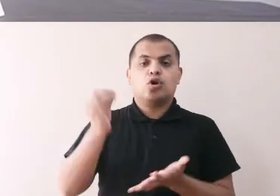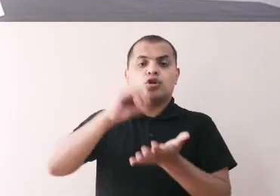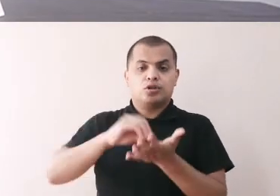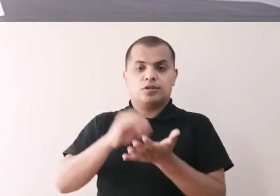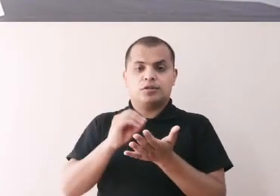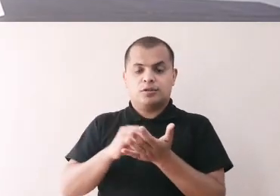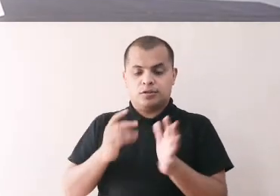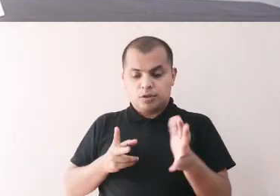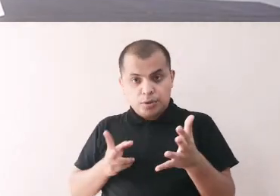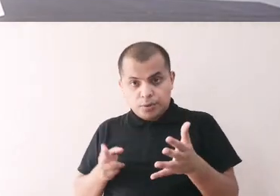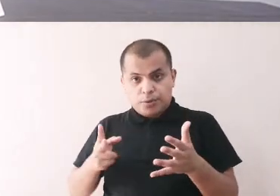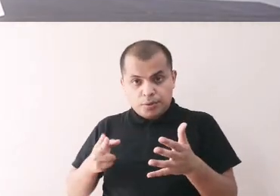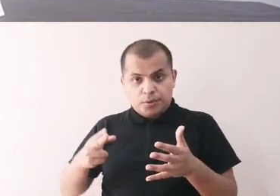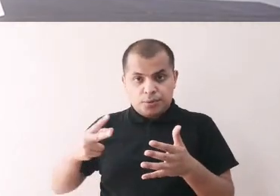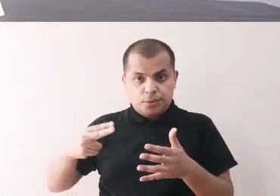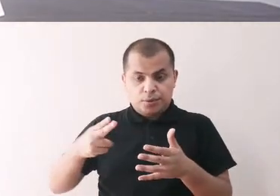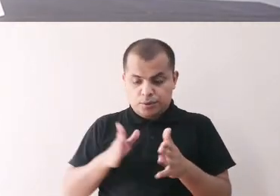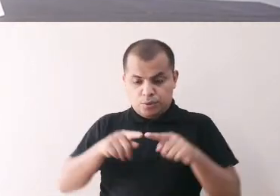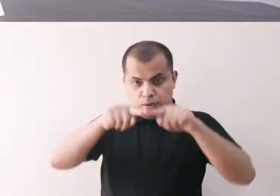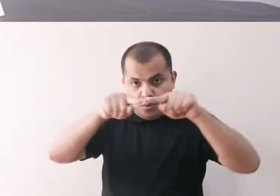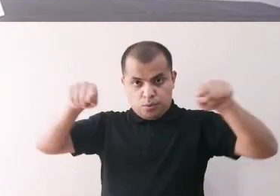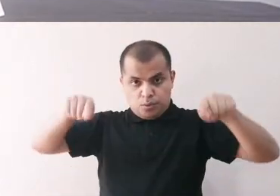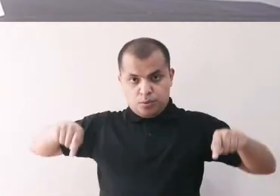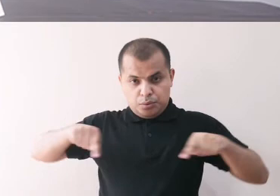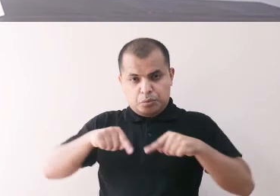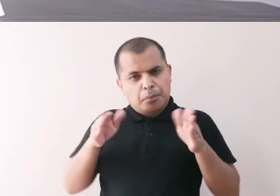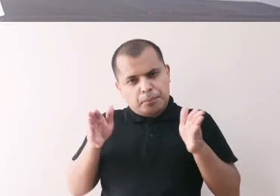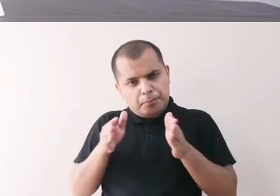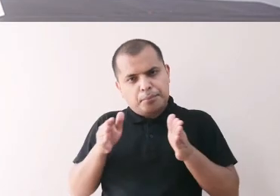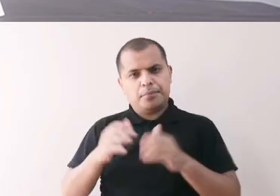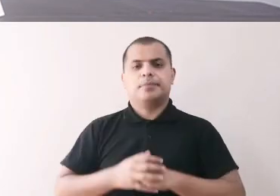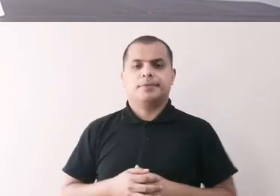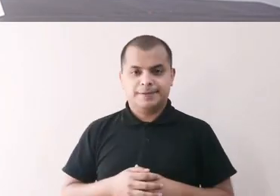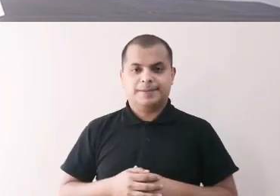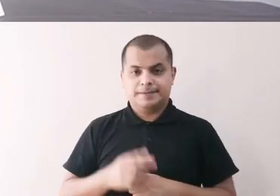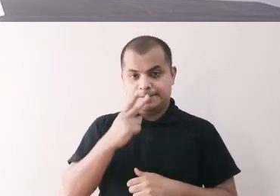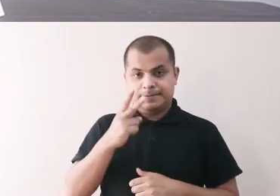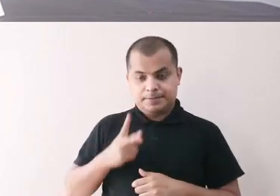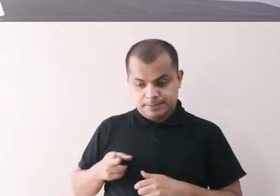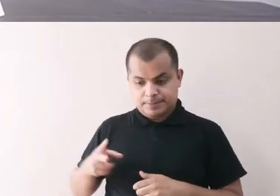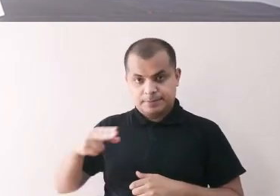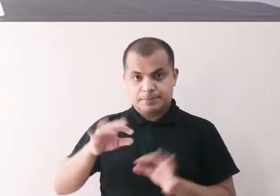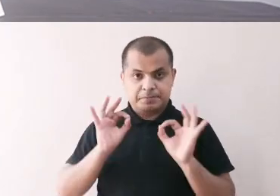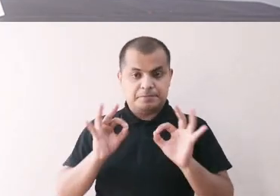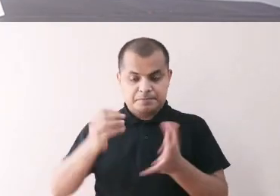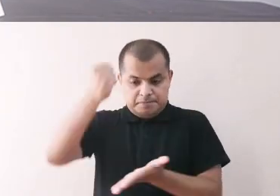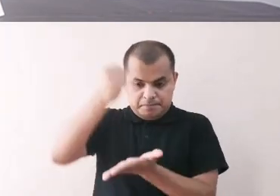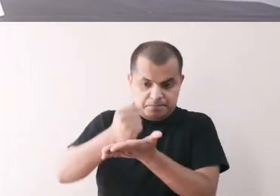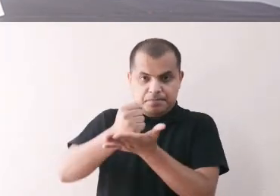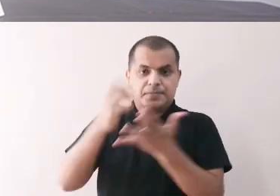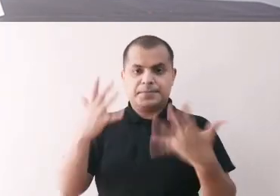darle forma de otro cuadradito, un poquito más pequeño, ¿ya? Pero ya está